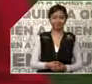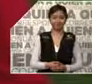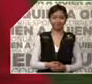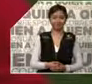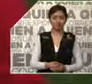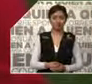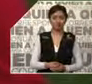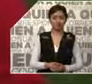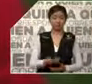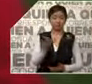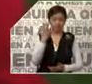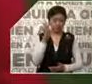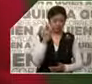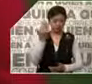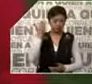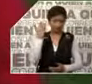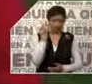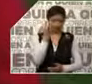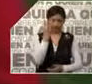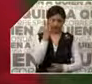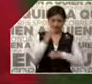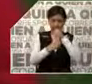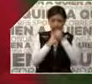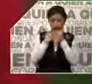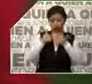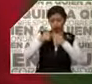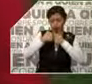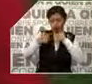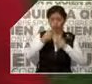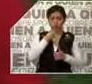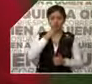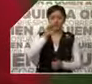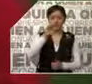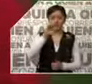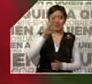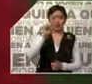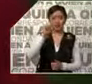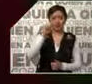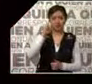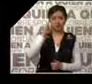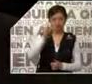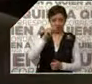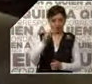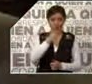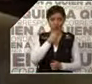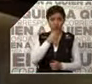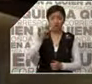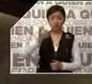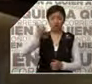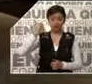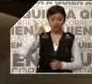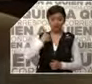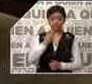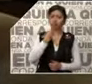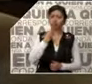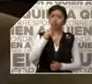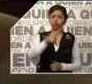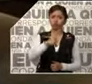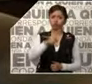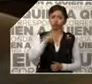Hace 3 años me separé del señor Sebastián Belkelfa, Yufed, y en su momento me amenazó